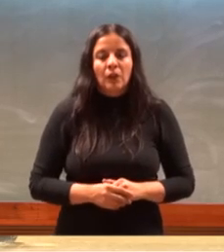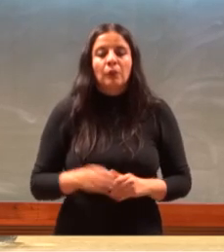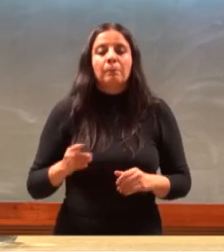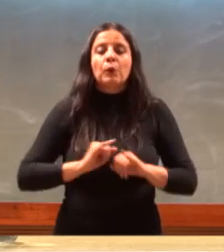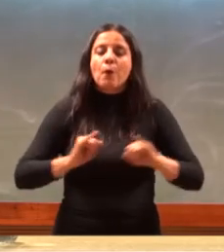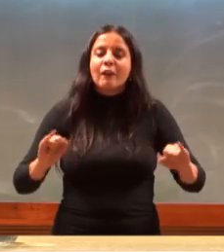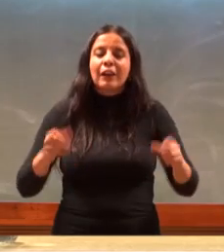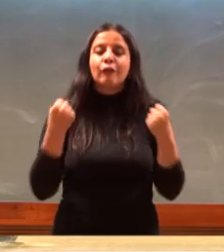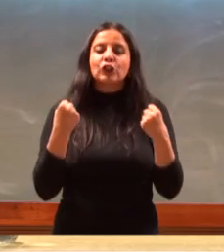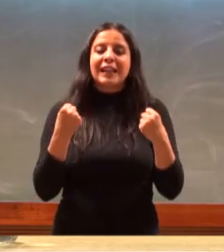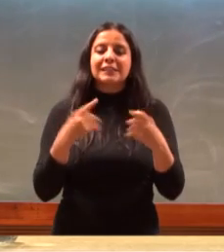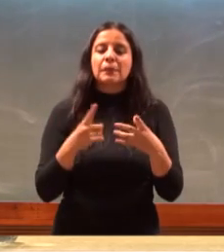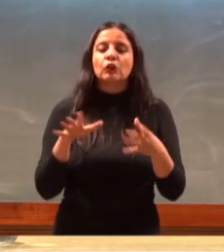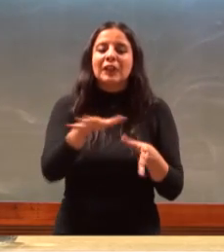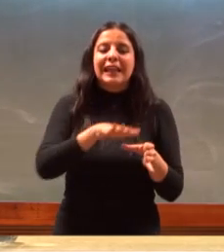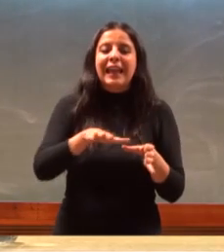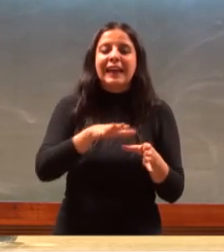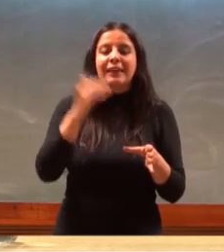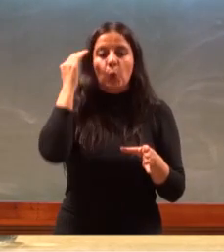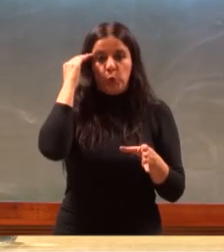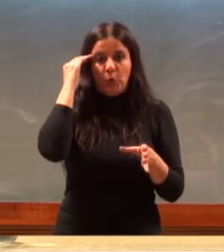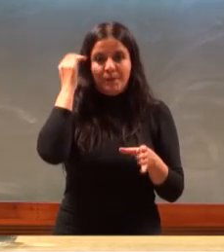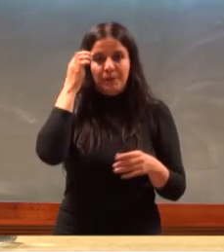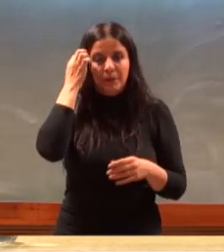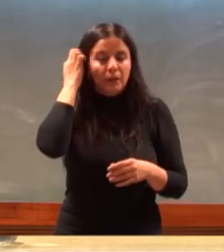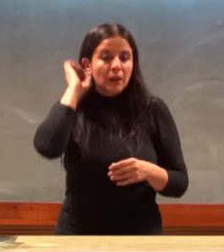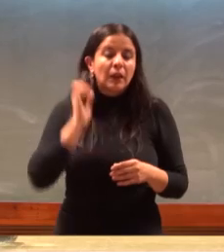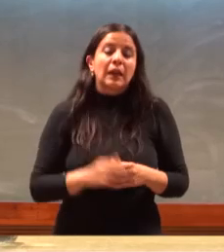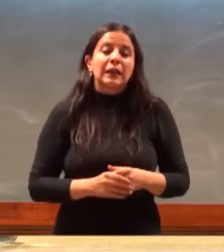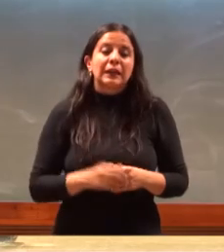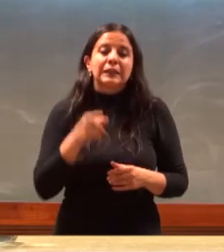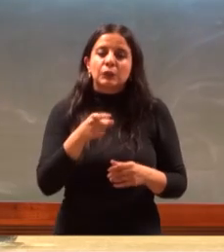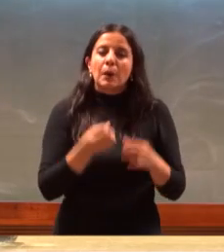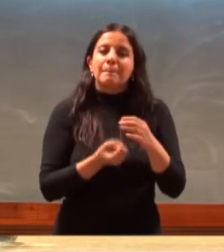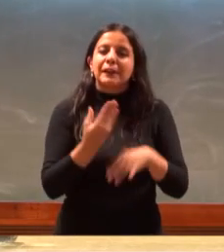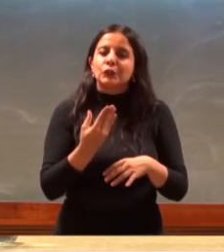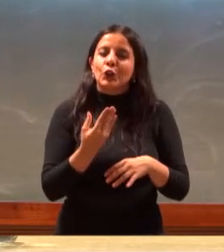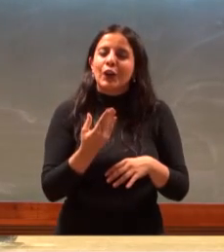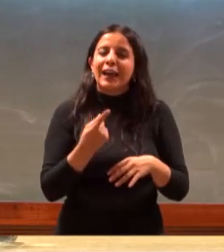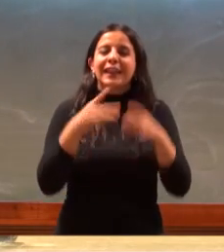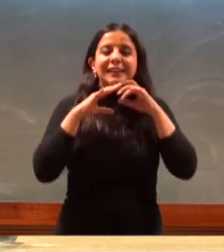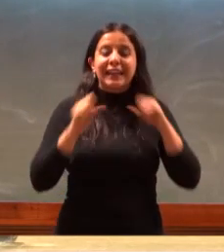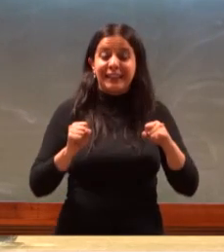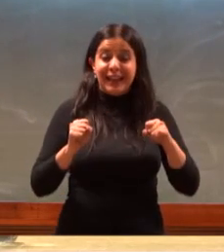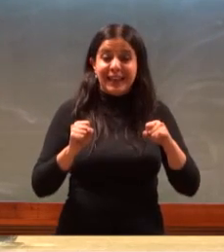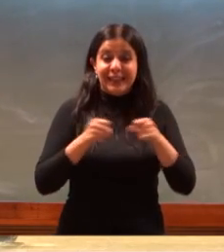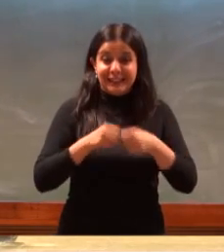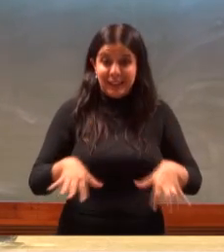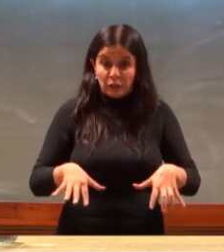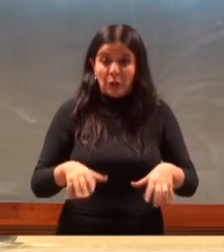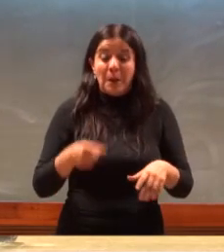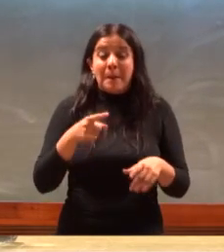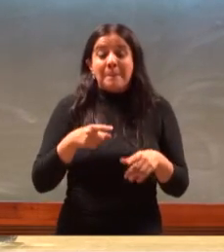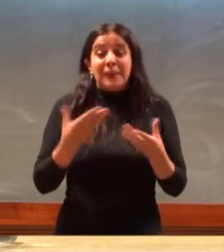cultura que es un área que se desar que se desarrolla en el marco de la secretaría de extensión pero que con la faculta de la facultad de